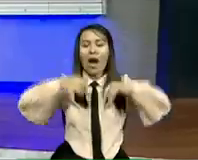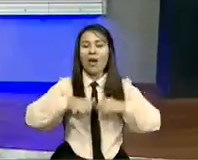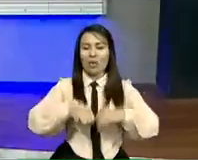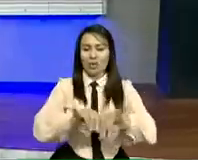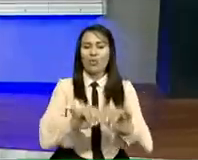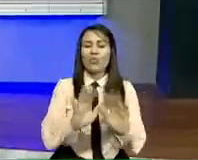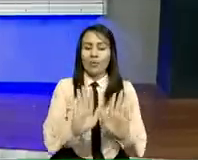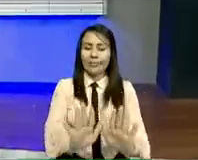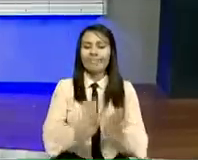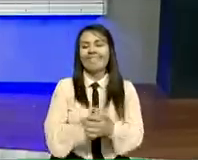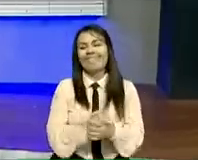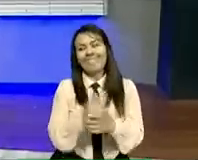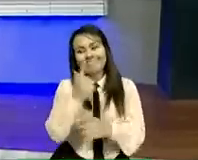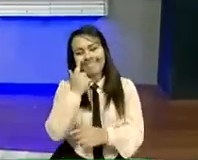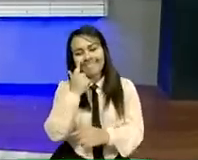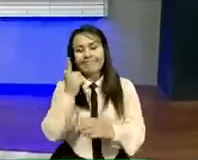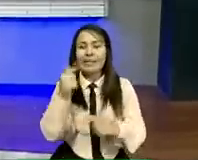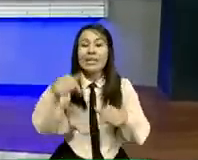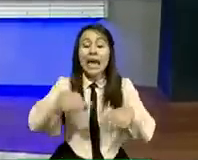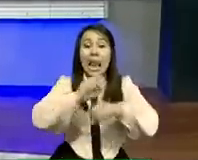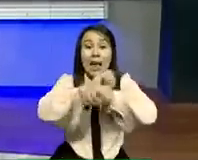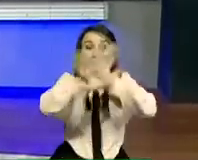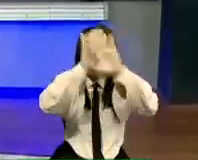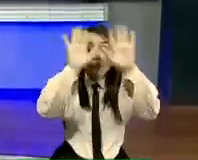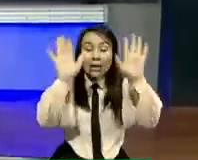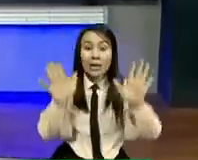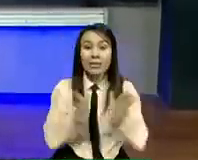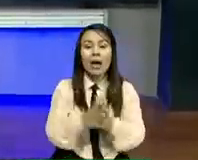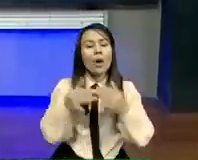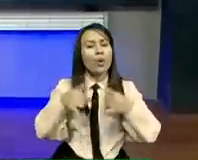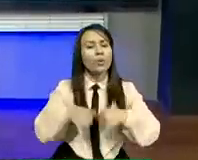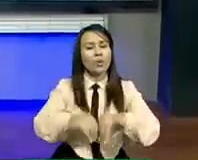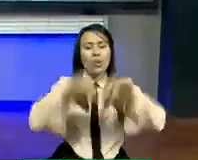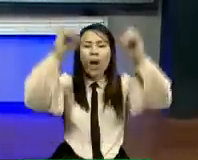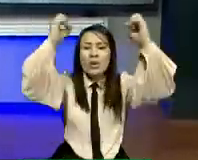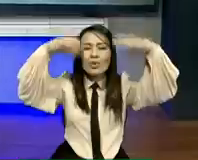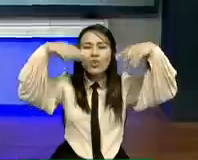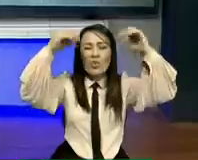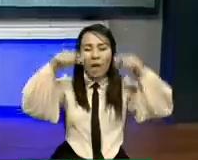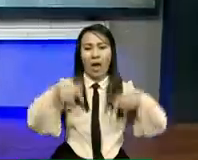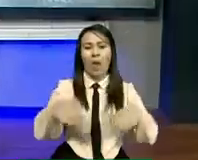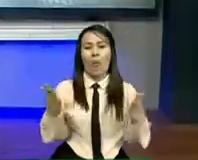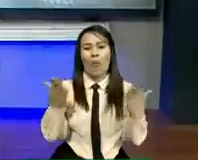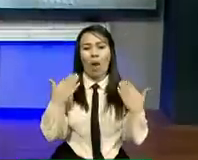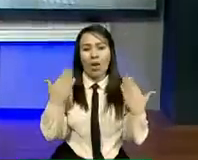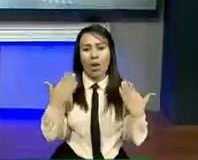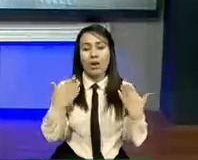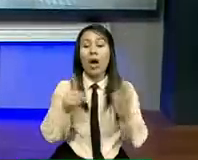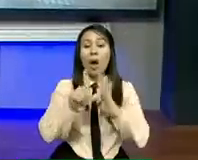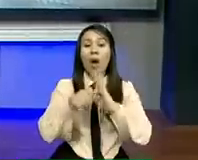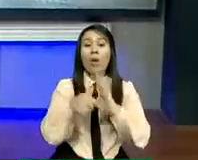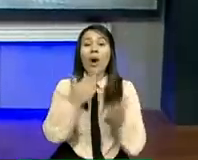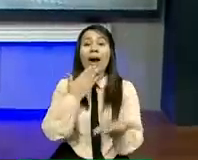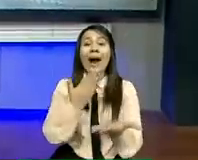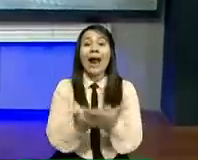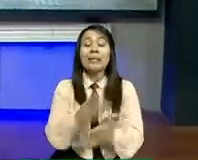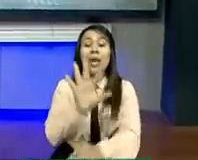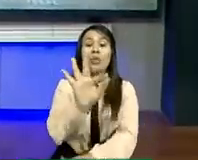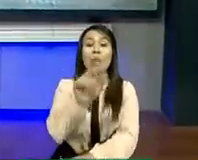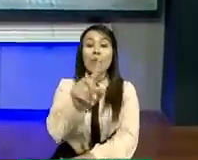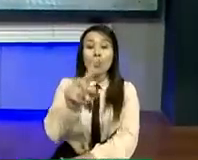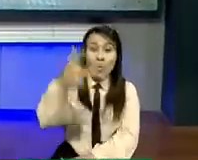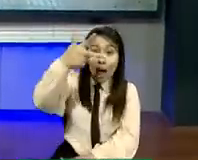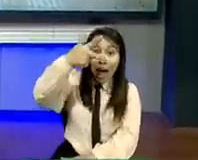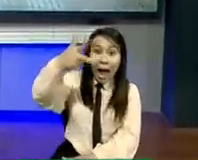parece que en la mañana va a seguir la lluvia en Guayaquil. Gracias a Eco 911, vamos a tener las